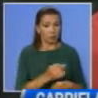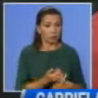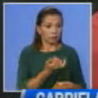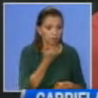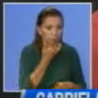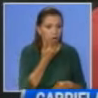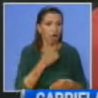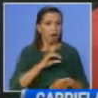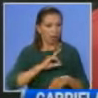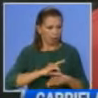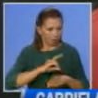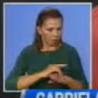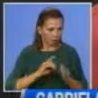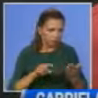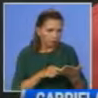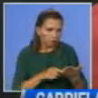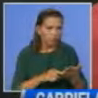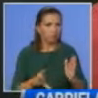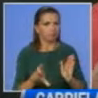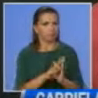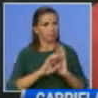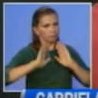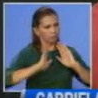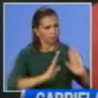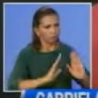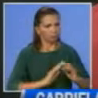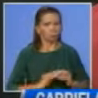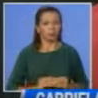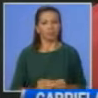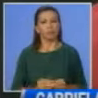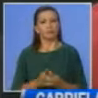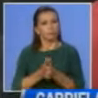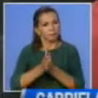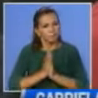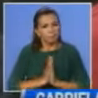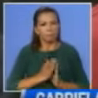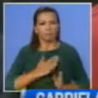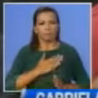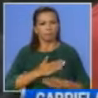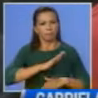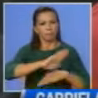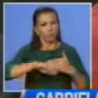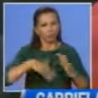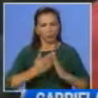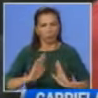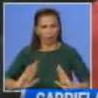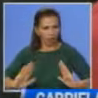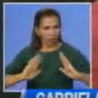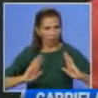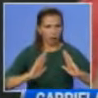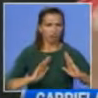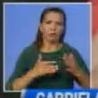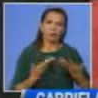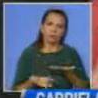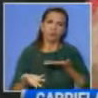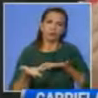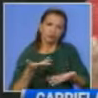y ciudadanas. Y esto, convocarles a un diálogo permanente, la ley está dada.